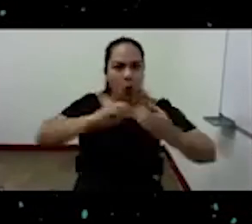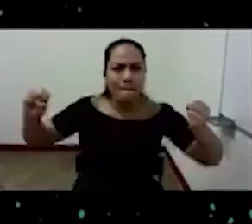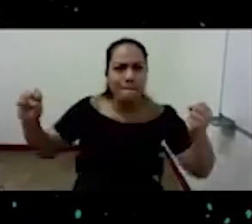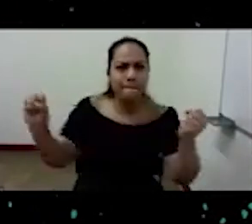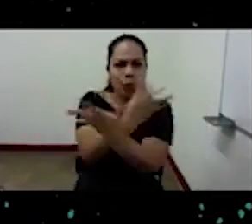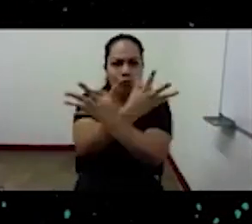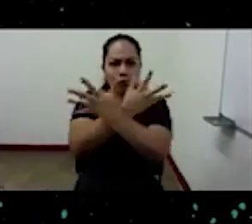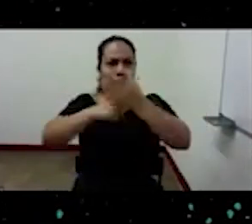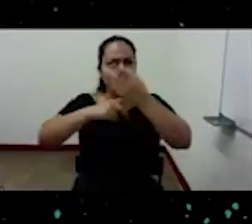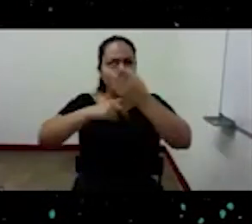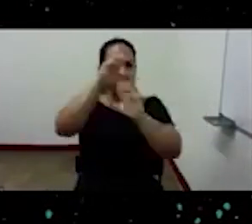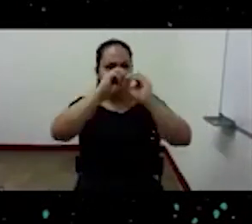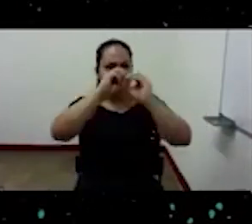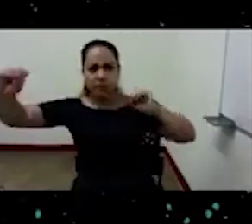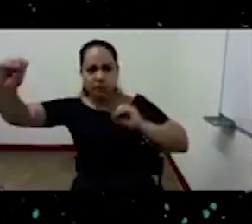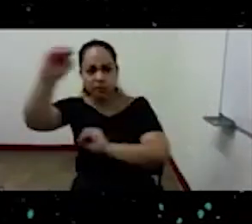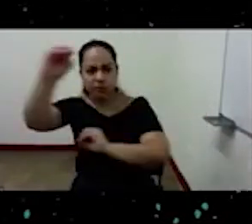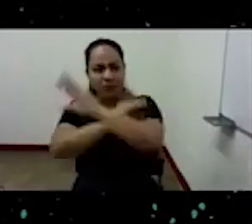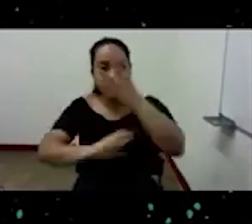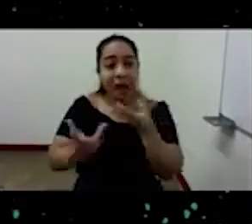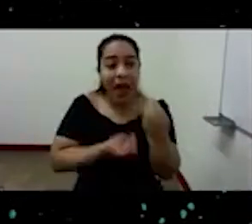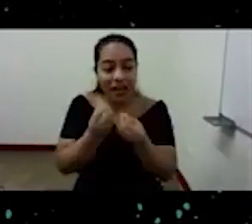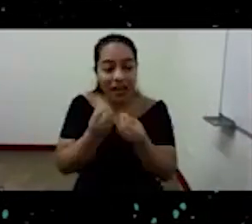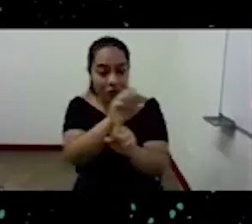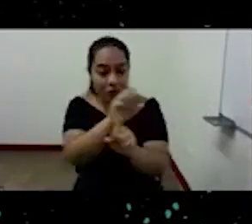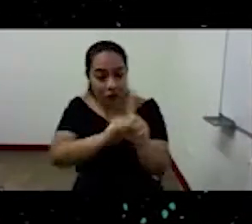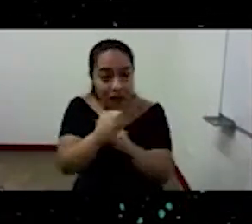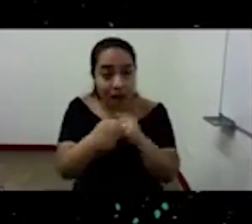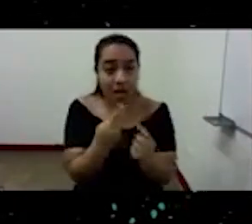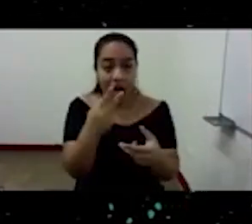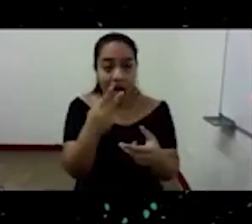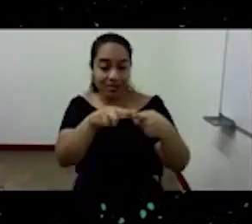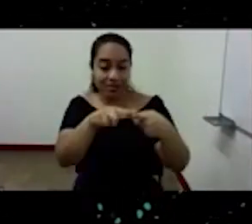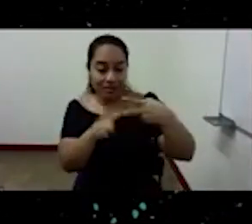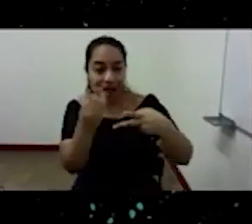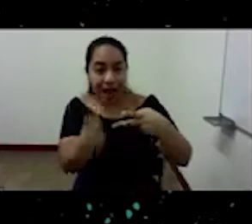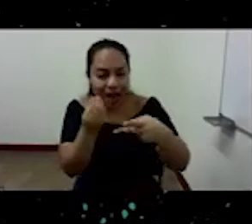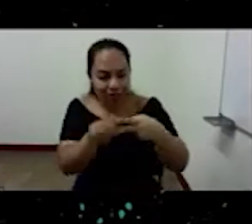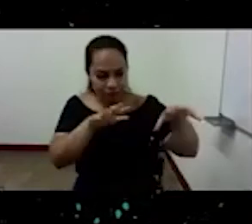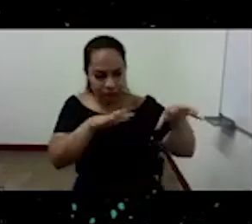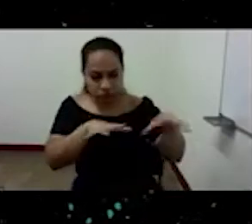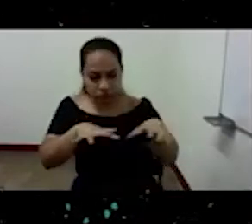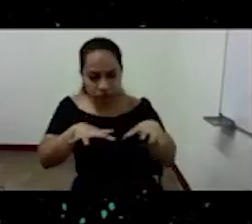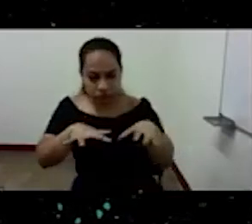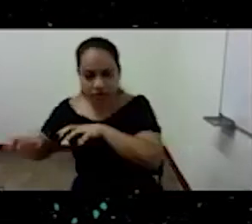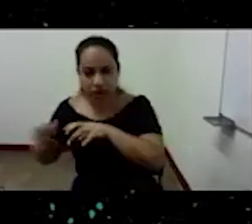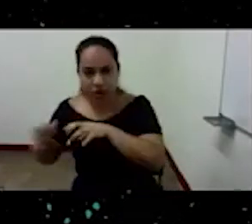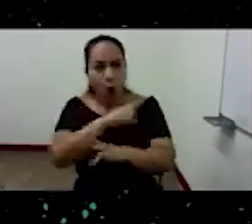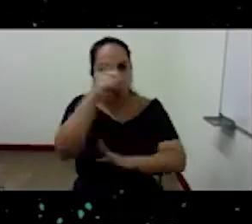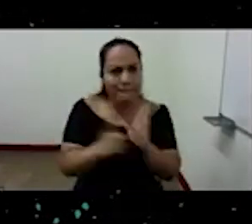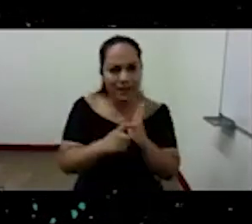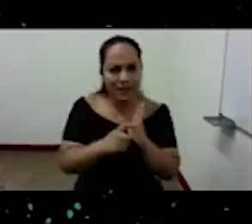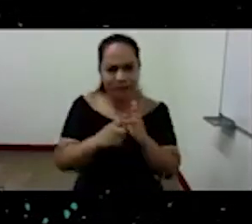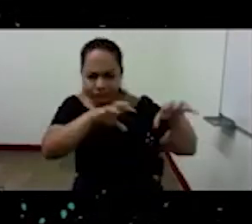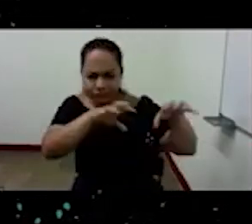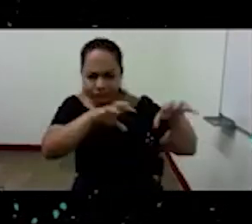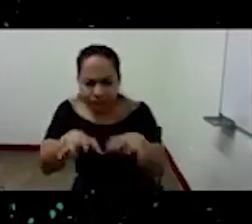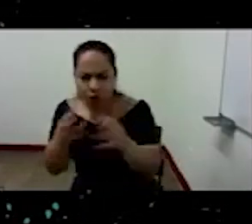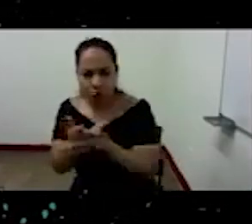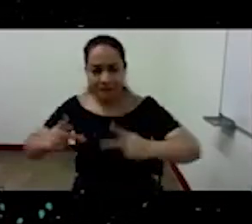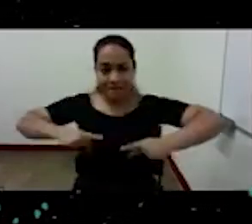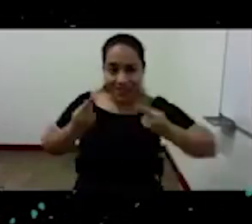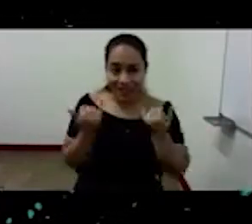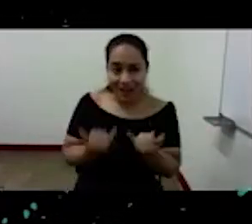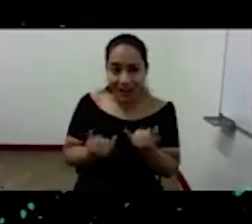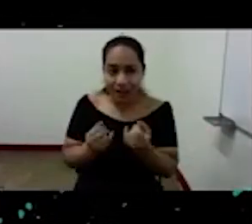nuestra sociedad contemporánea, con los dos momentos que ponen en movimiento toda la dinámica de esta vida